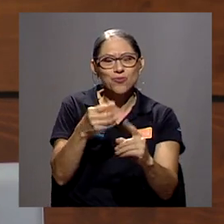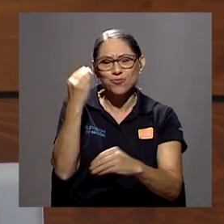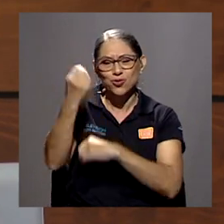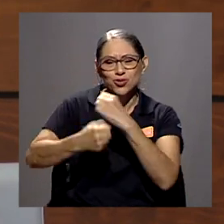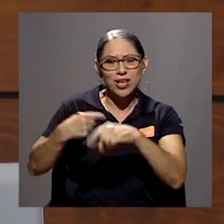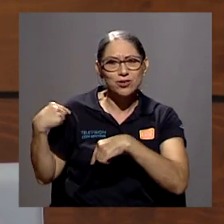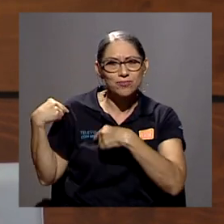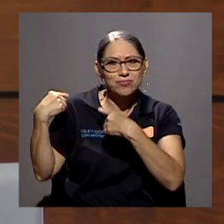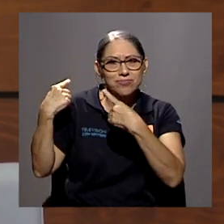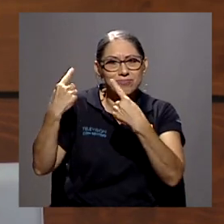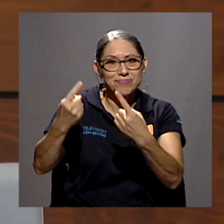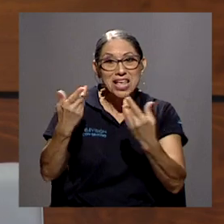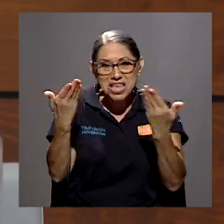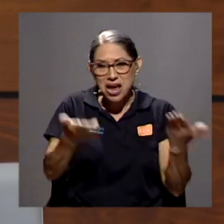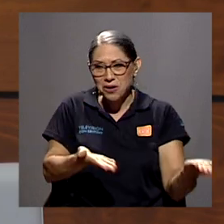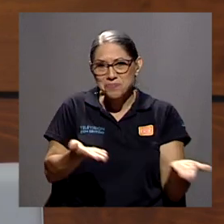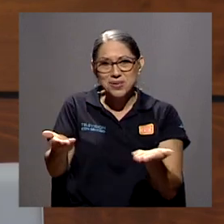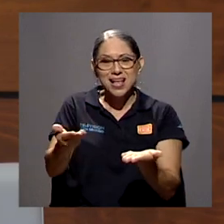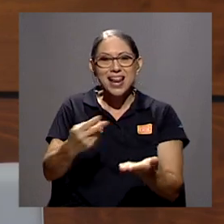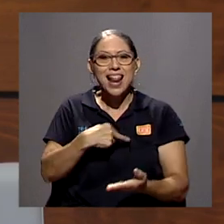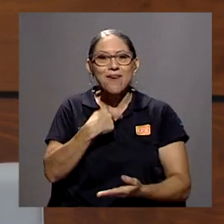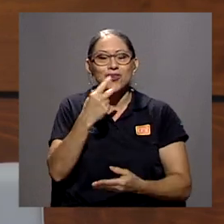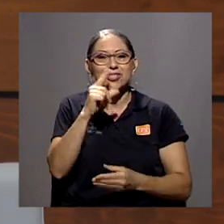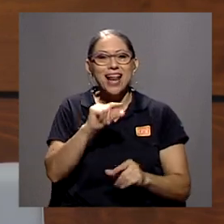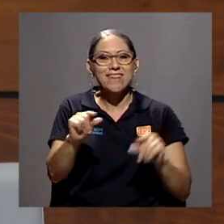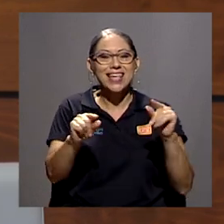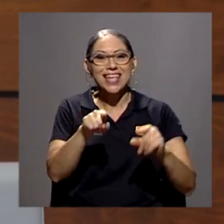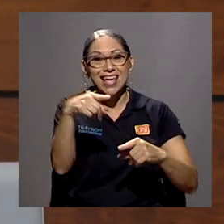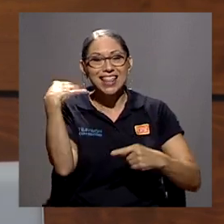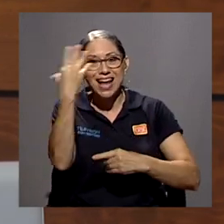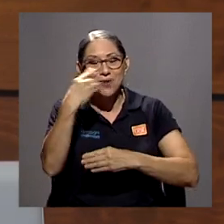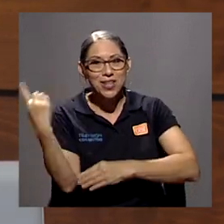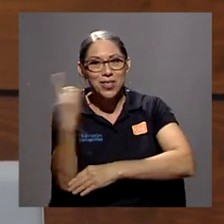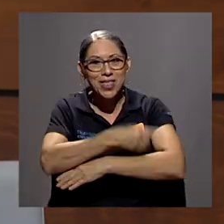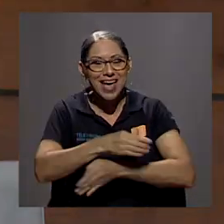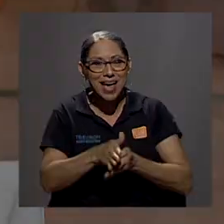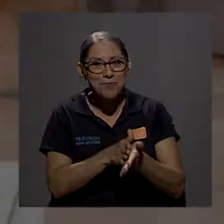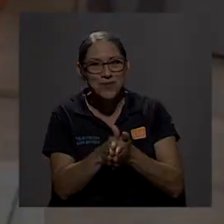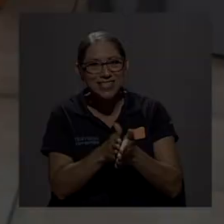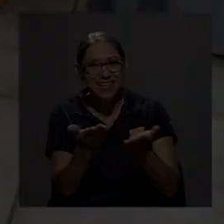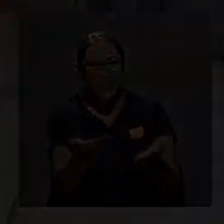por supuesto les dejo la voz del ave que tengan un lindo día aprovechen